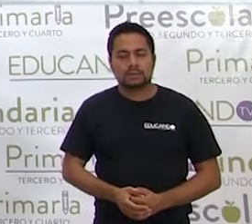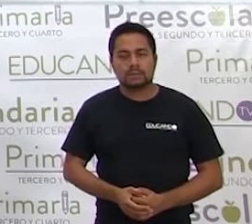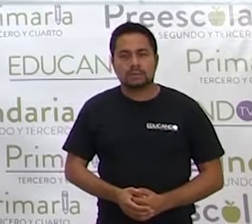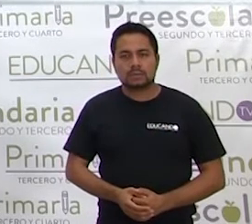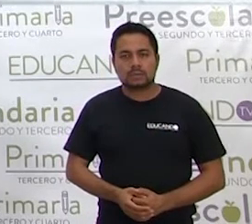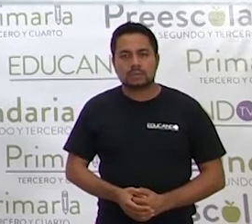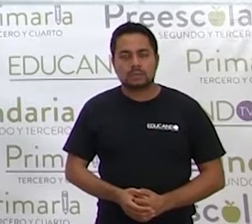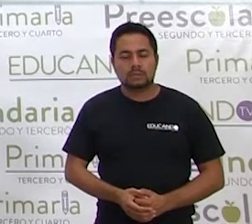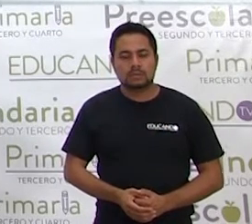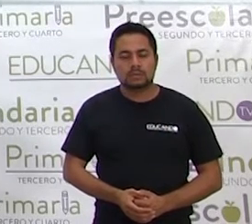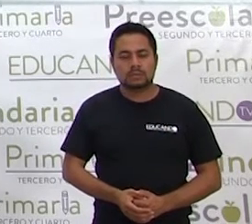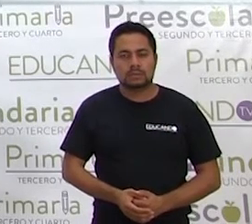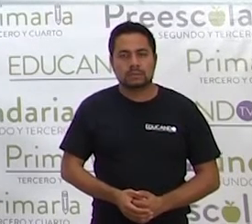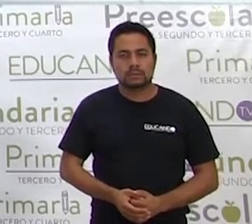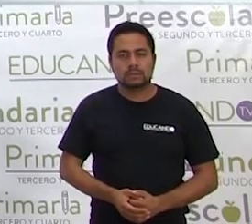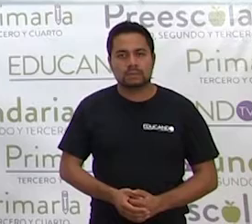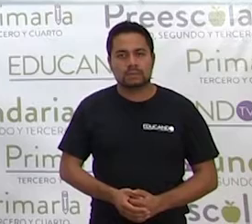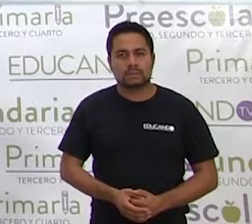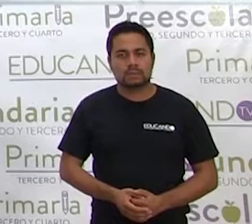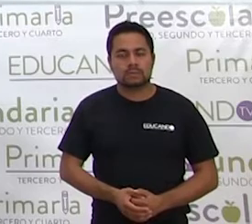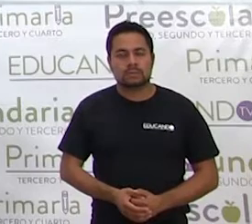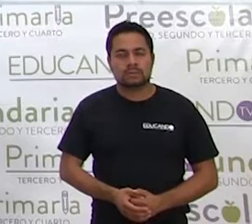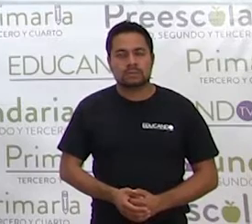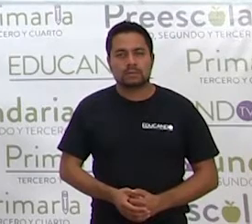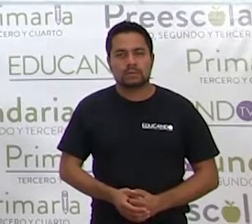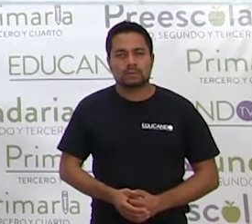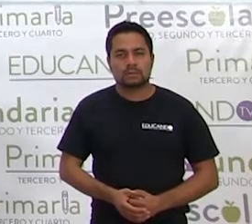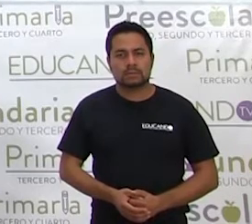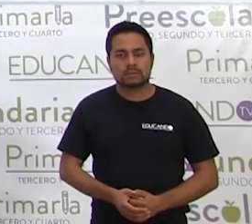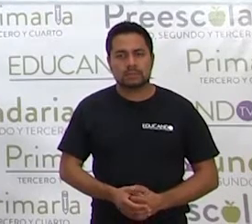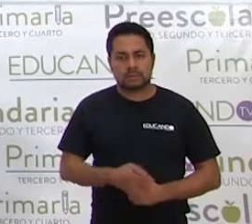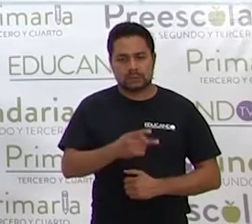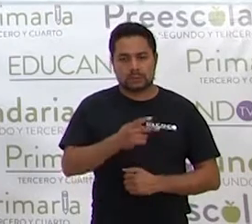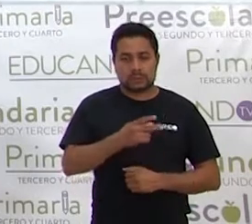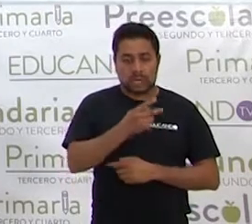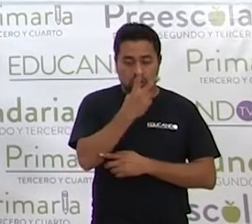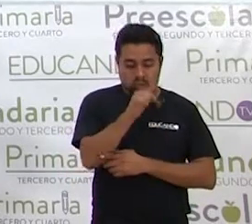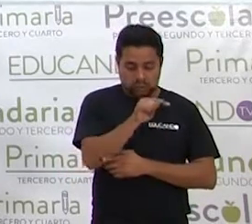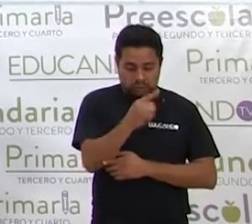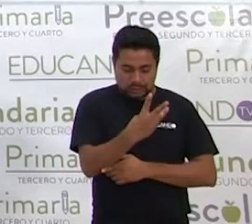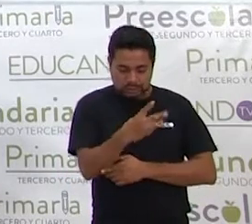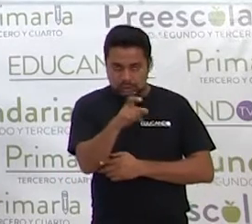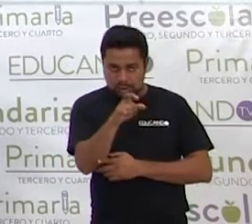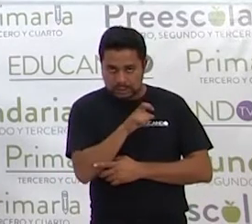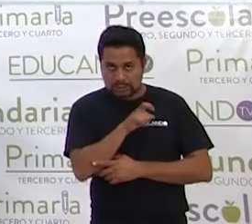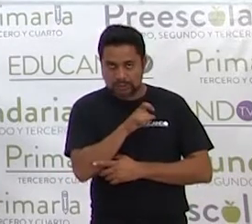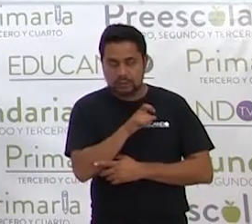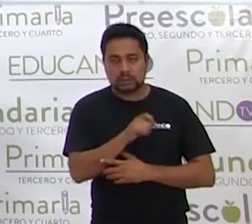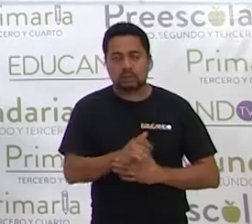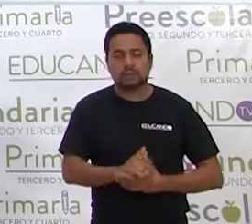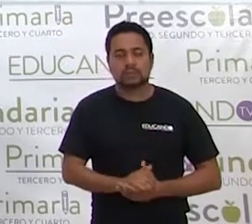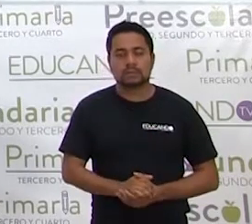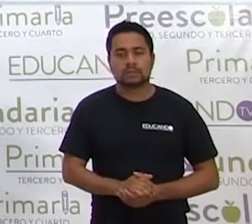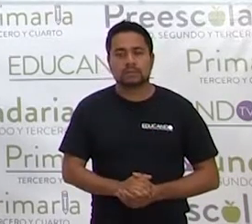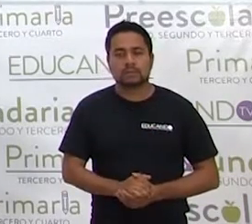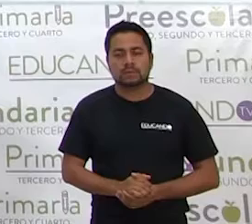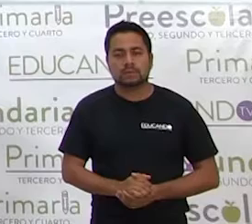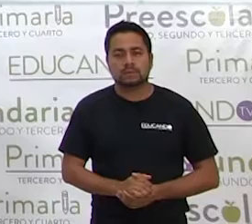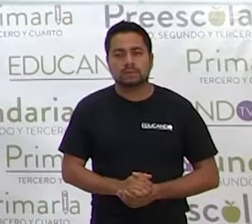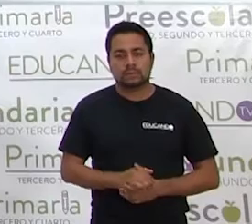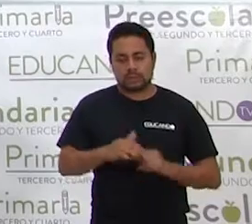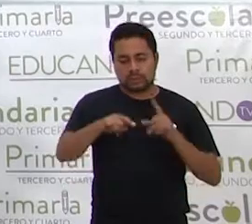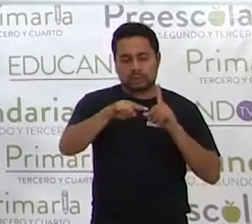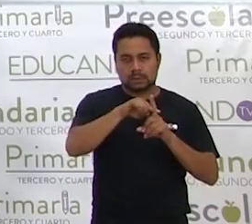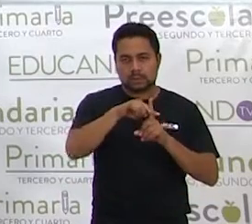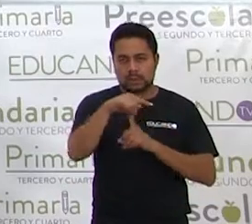comprobación tenemos dos tercios de x dos tercios de x más